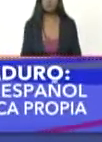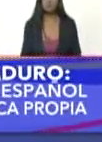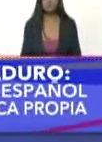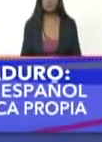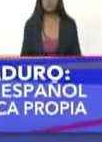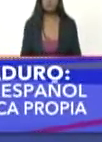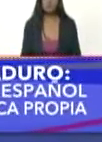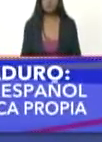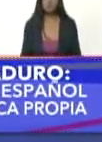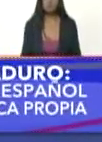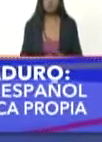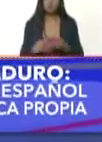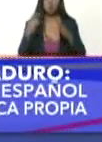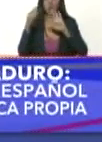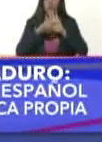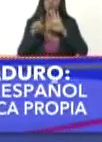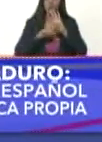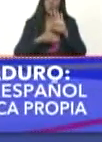Y todos esos elementos